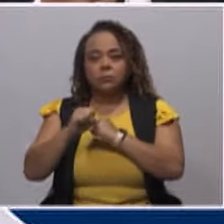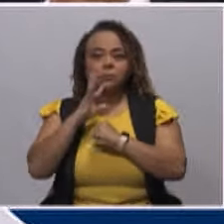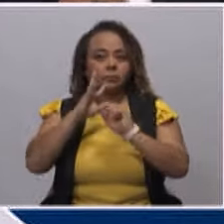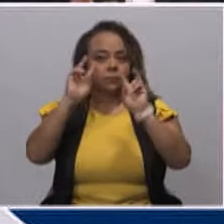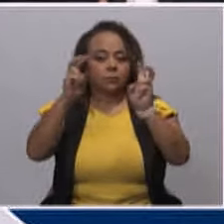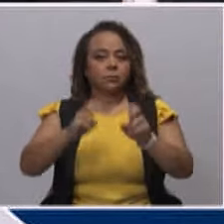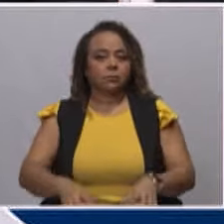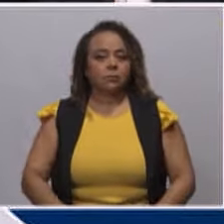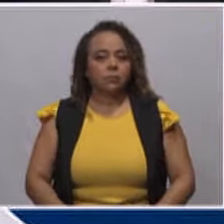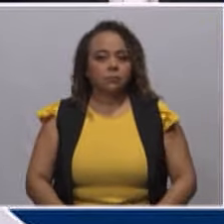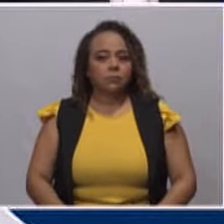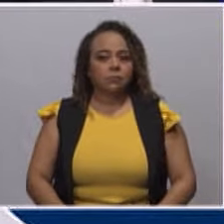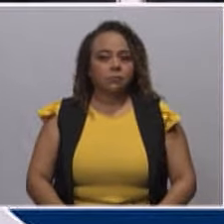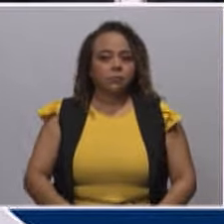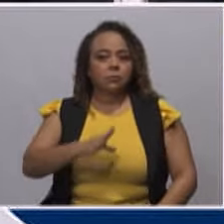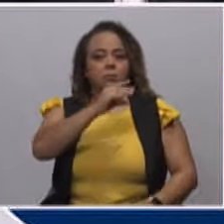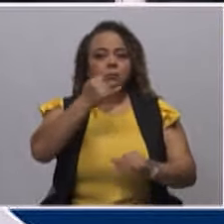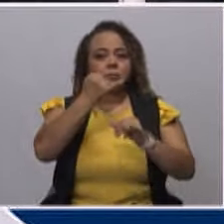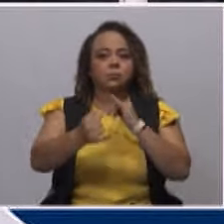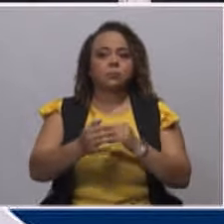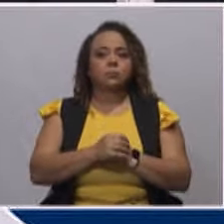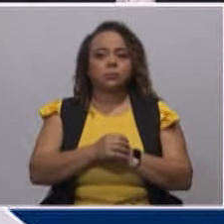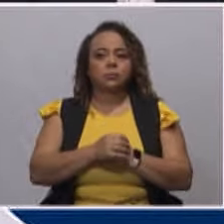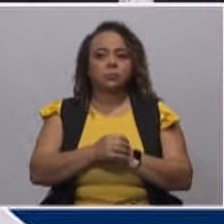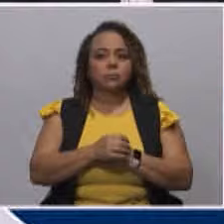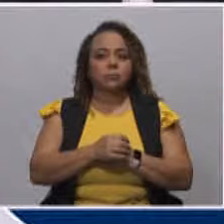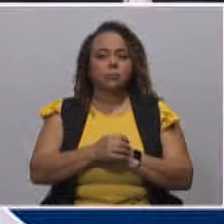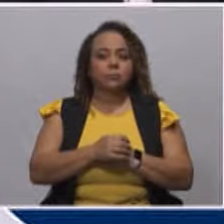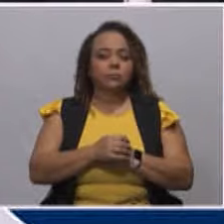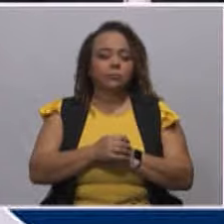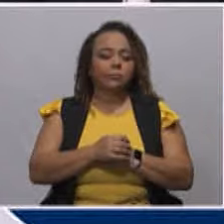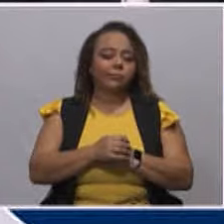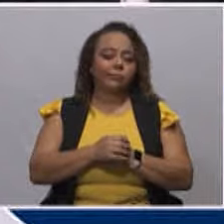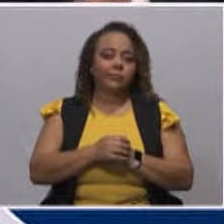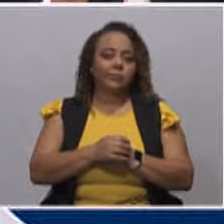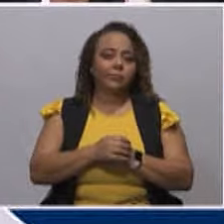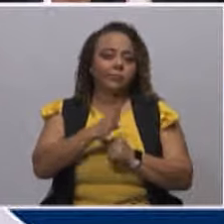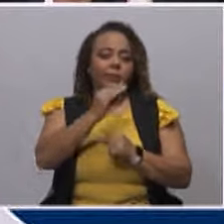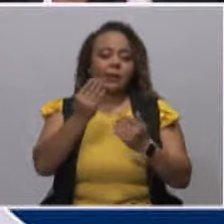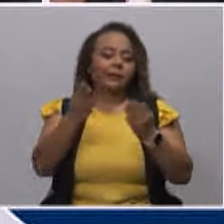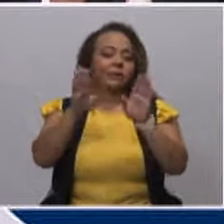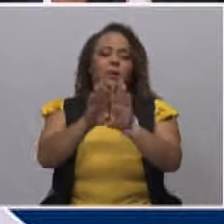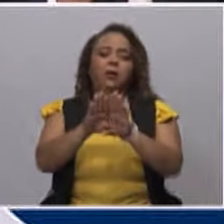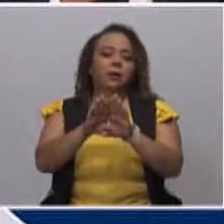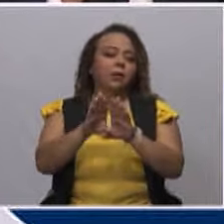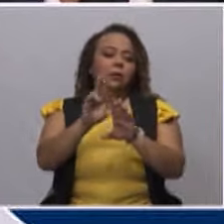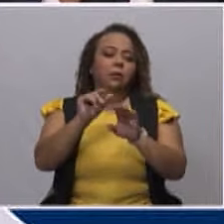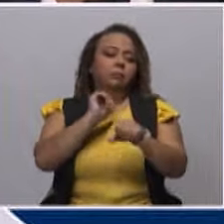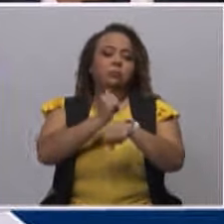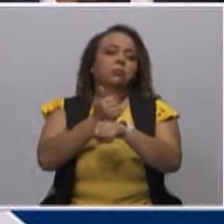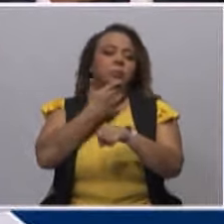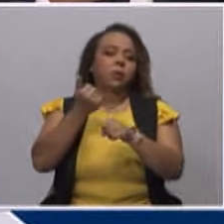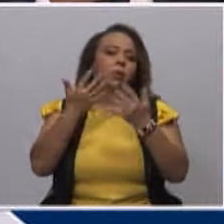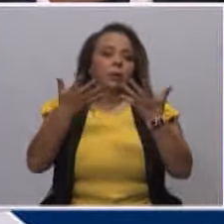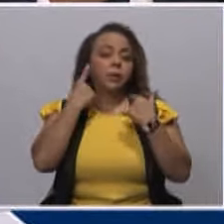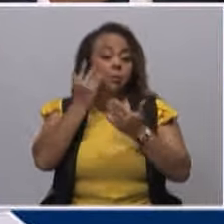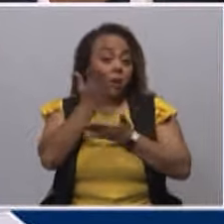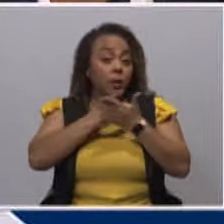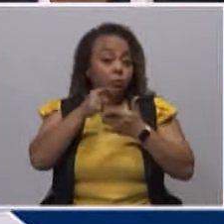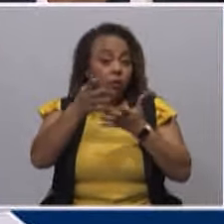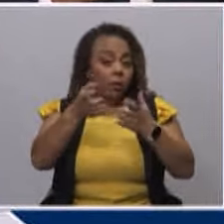tema y cerrar pues no crea quizás el mejor ambiente para algo que usted quiere